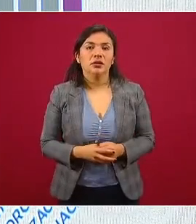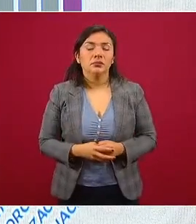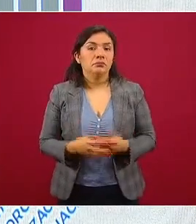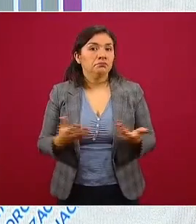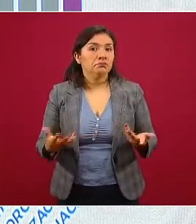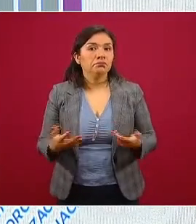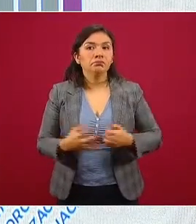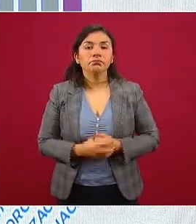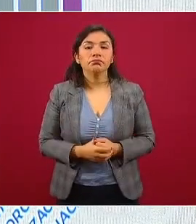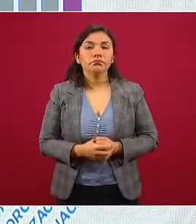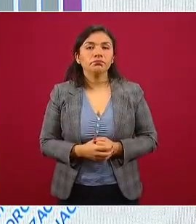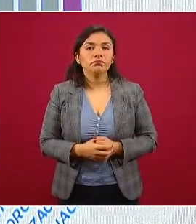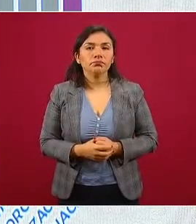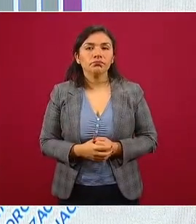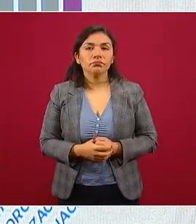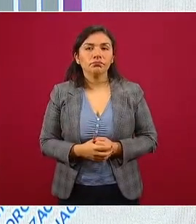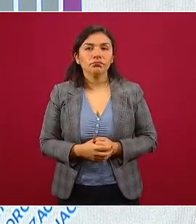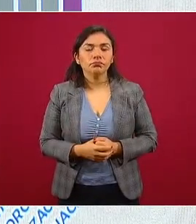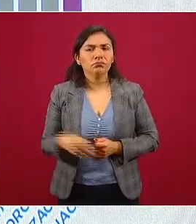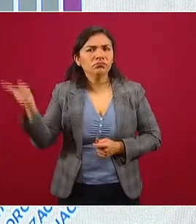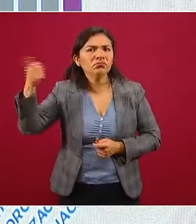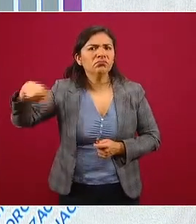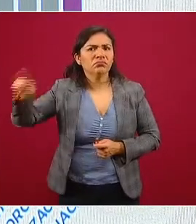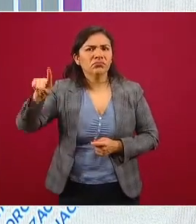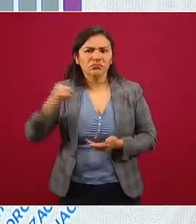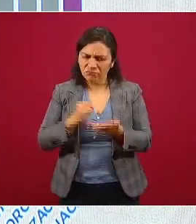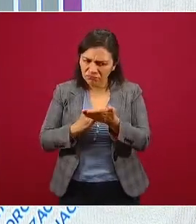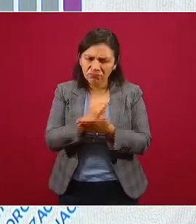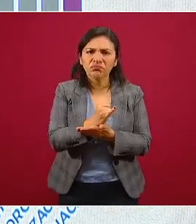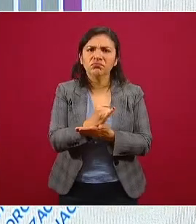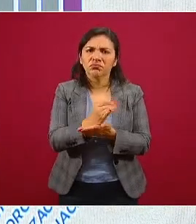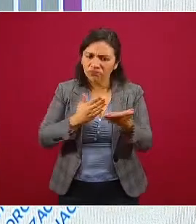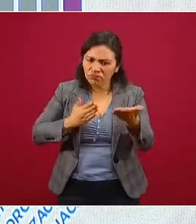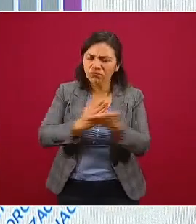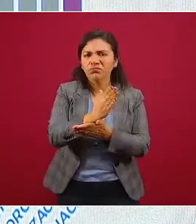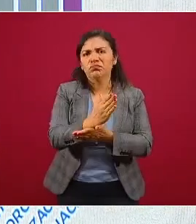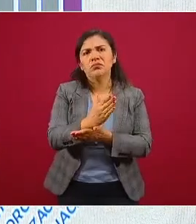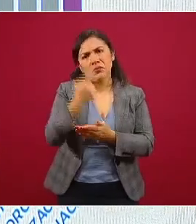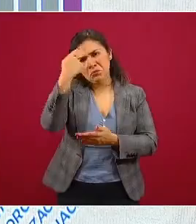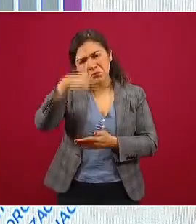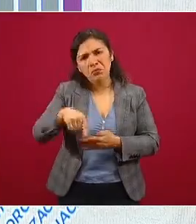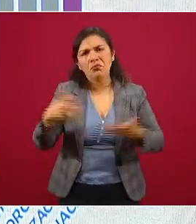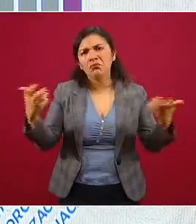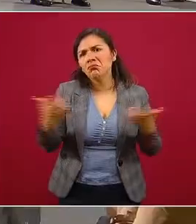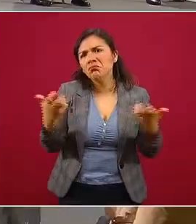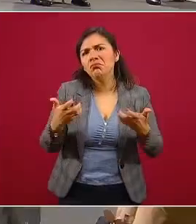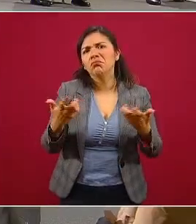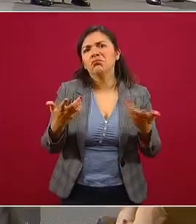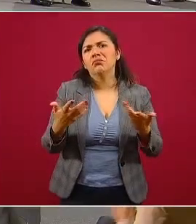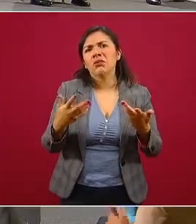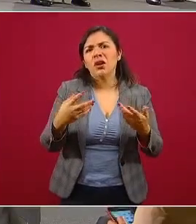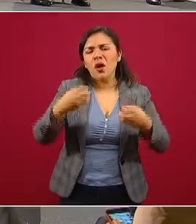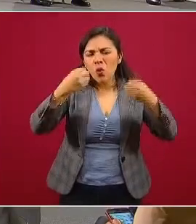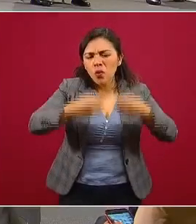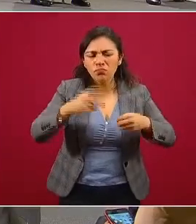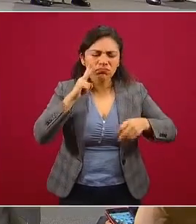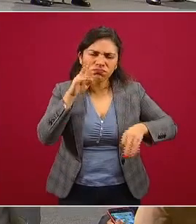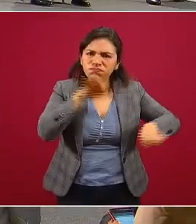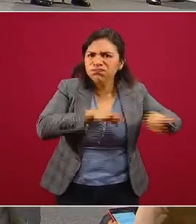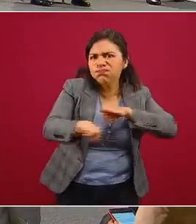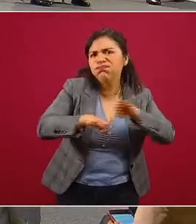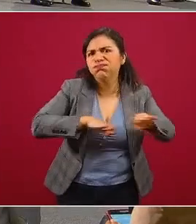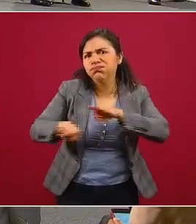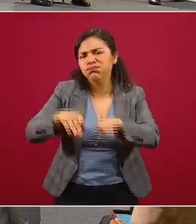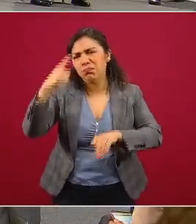porque se metieron, ellos se ocuparon